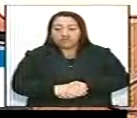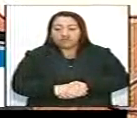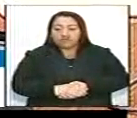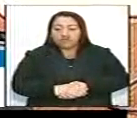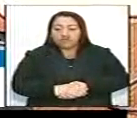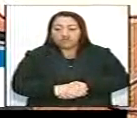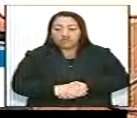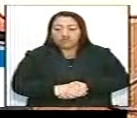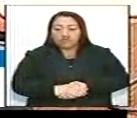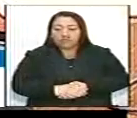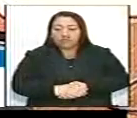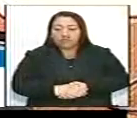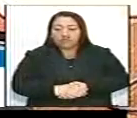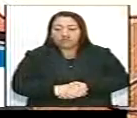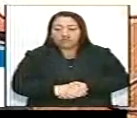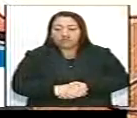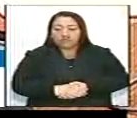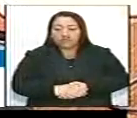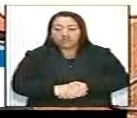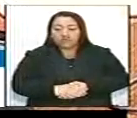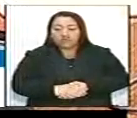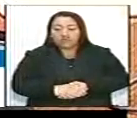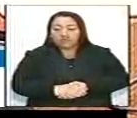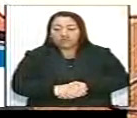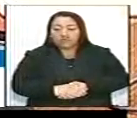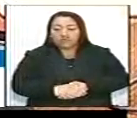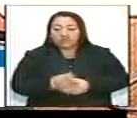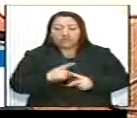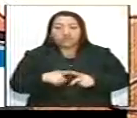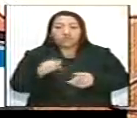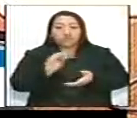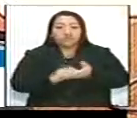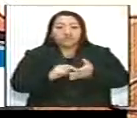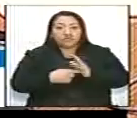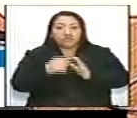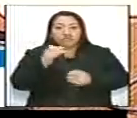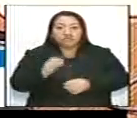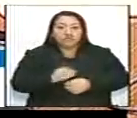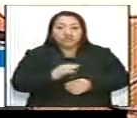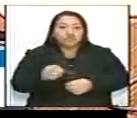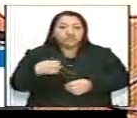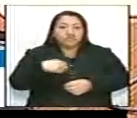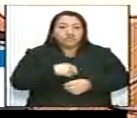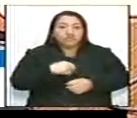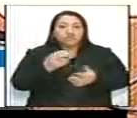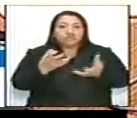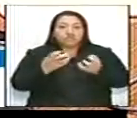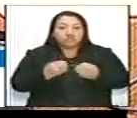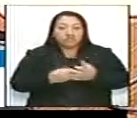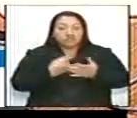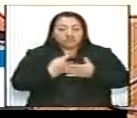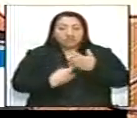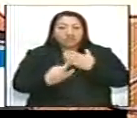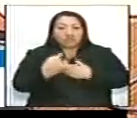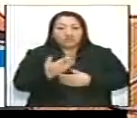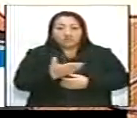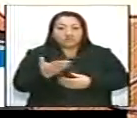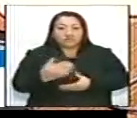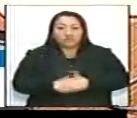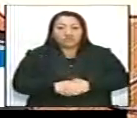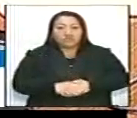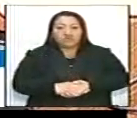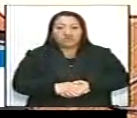de el reclamo o los puntos o no, lo que también quisiéramos transmitir a ustedes es